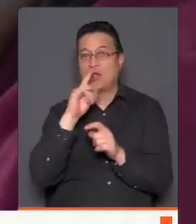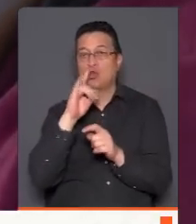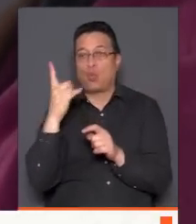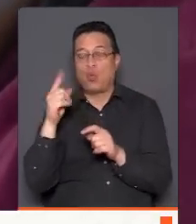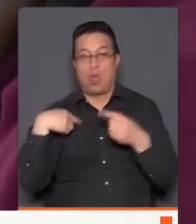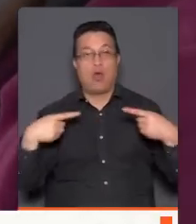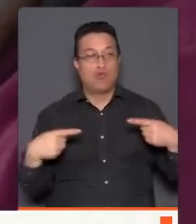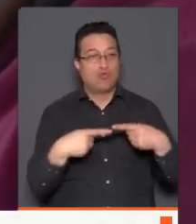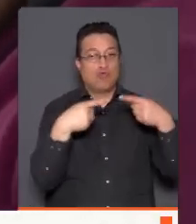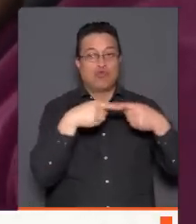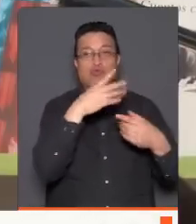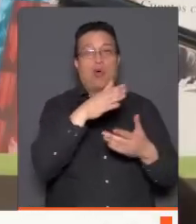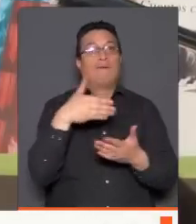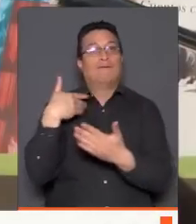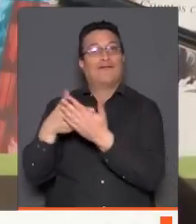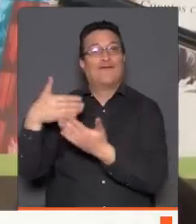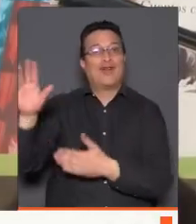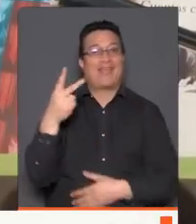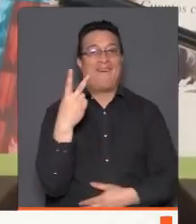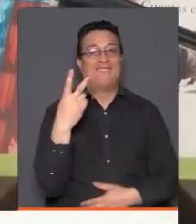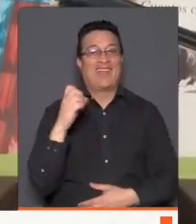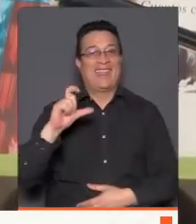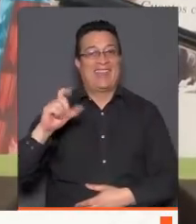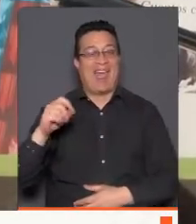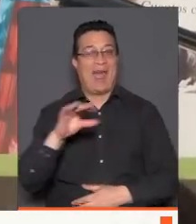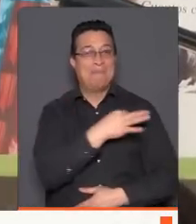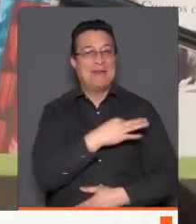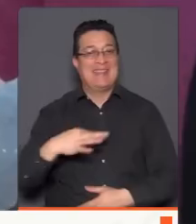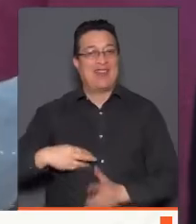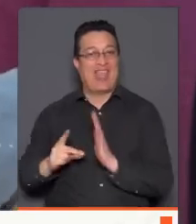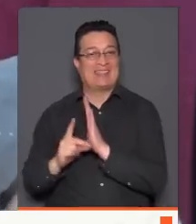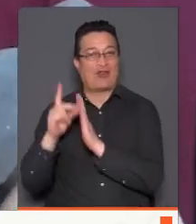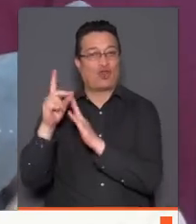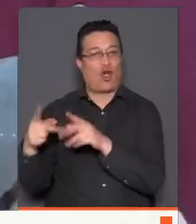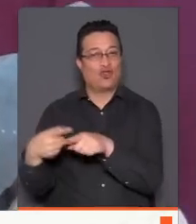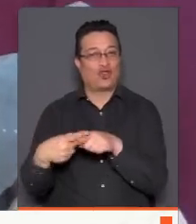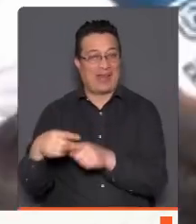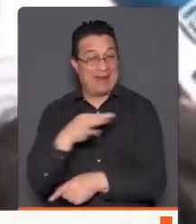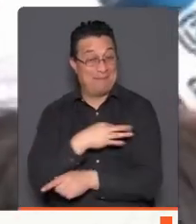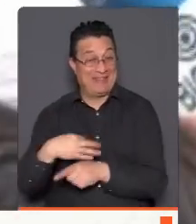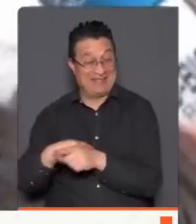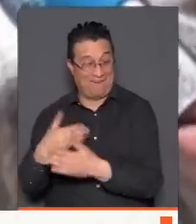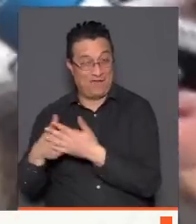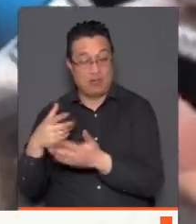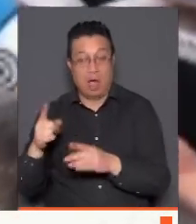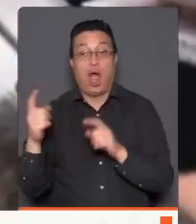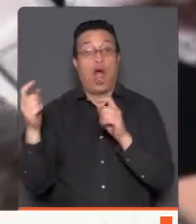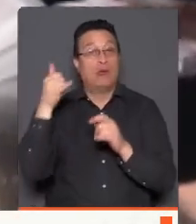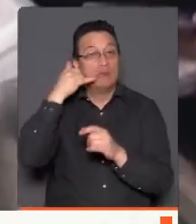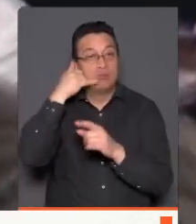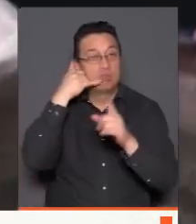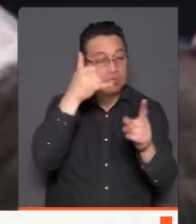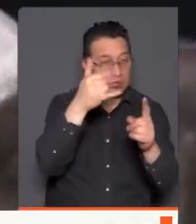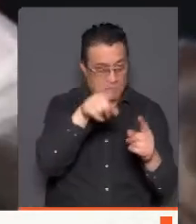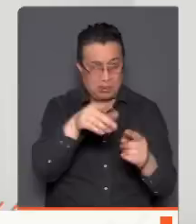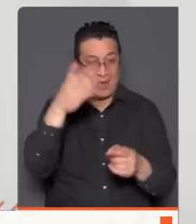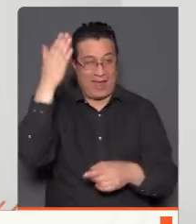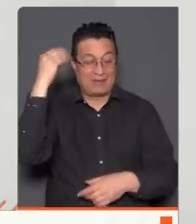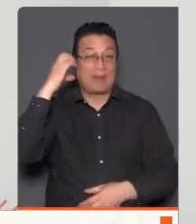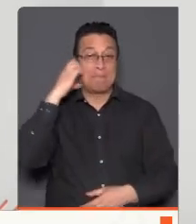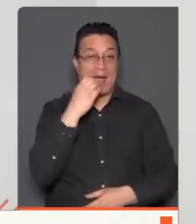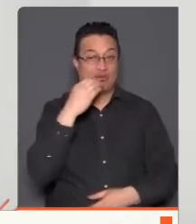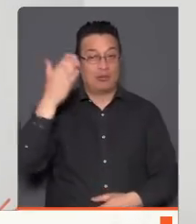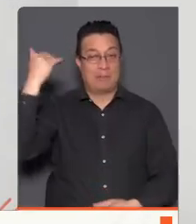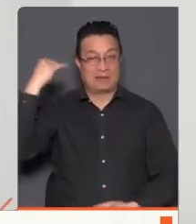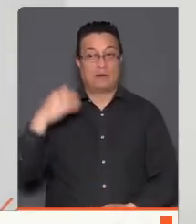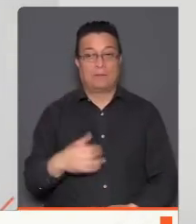oficialismo por la salida de jeannette vega del ministerio de desarrollo social desde donde contactaron telefónicamente y itunes en mayo pasado en